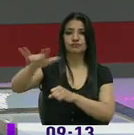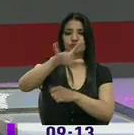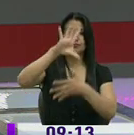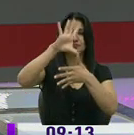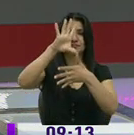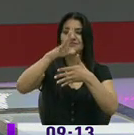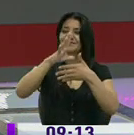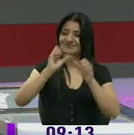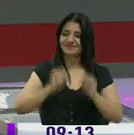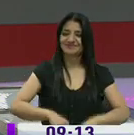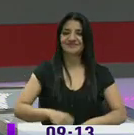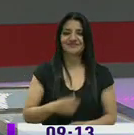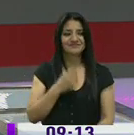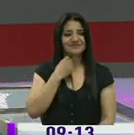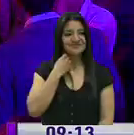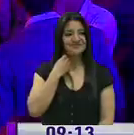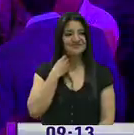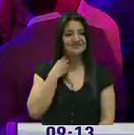latina